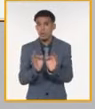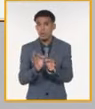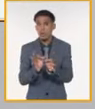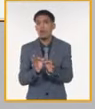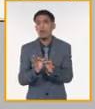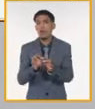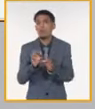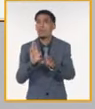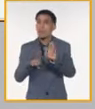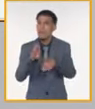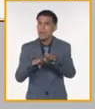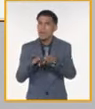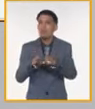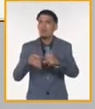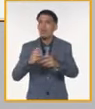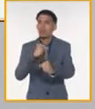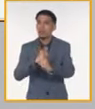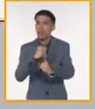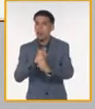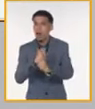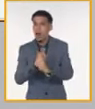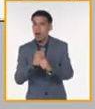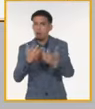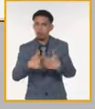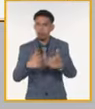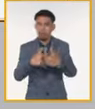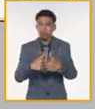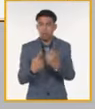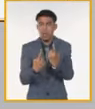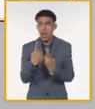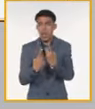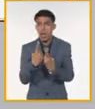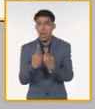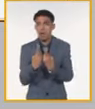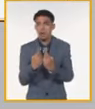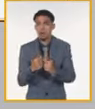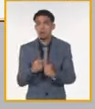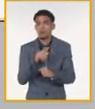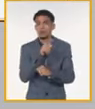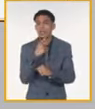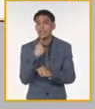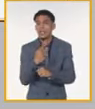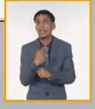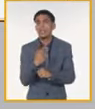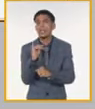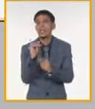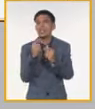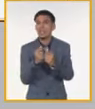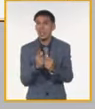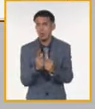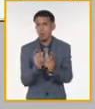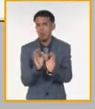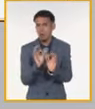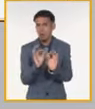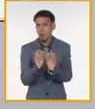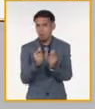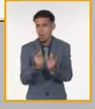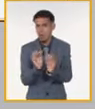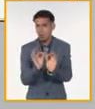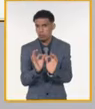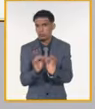a nivel de facturación las propias complejidades de las operaciones estamos hablando ingresos brutos ingresos brutos ingresos brutos sí Eh